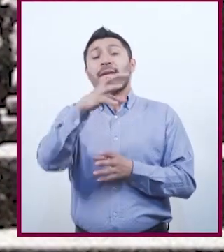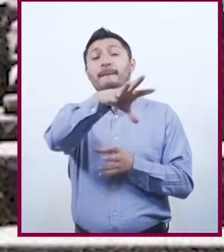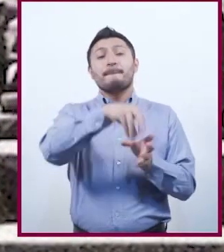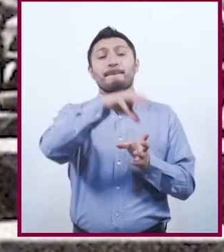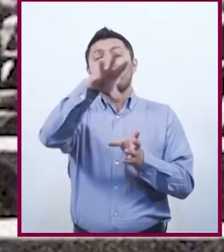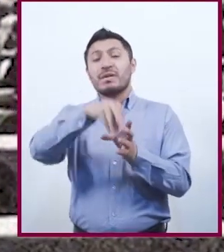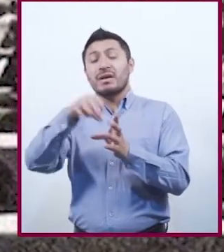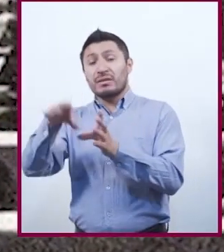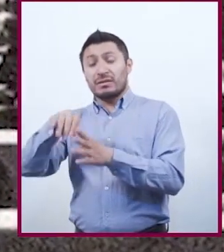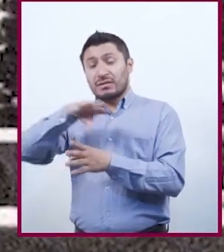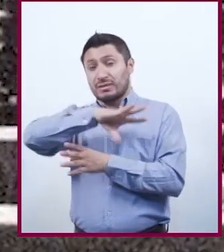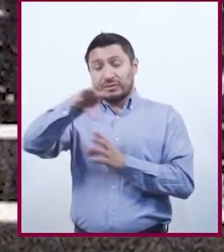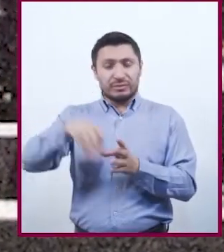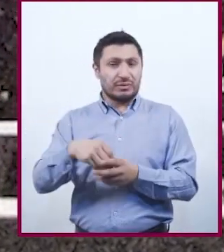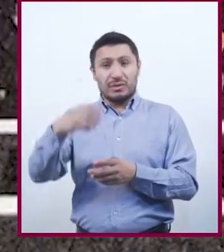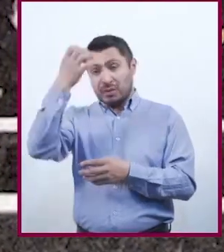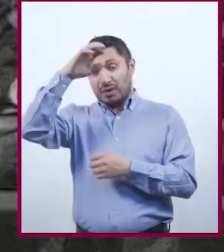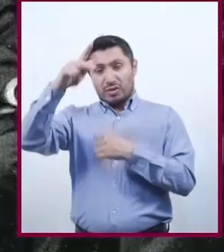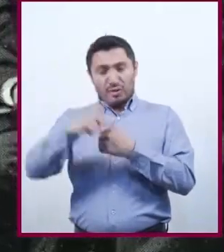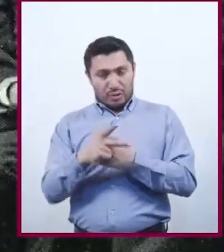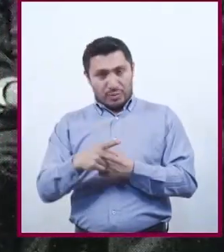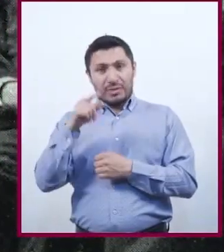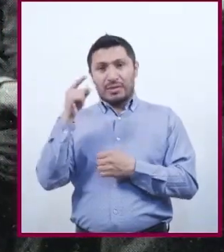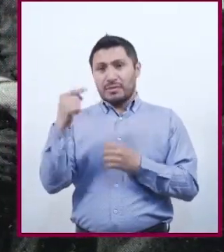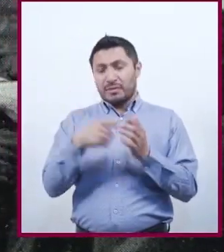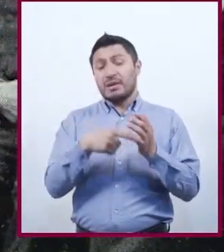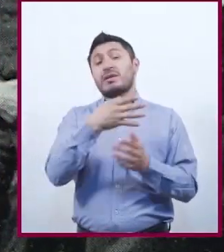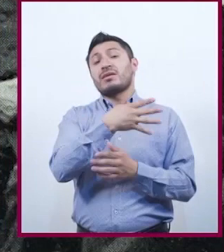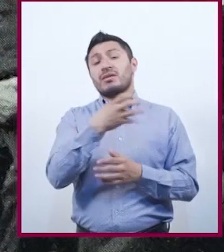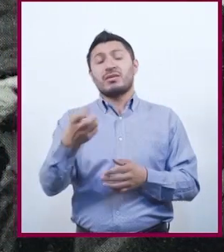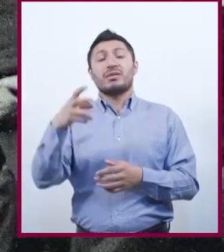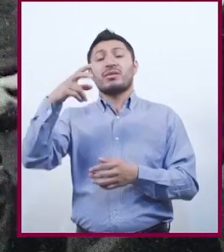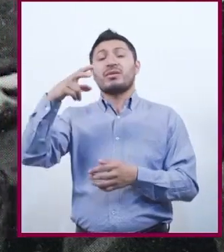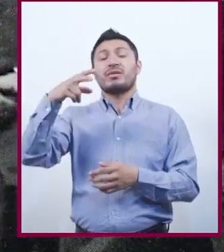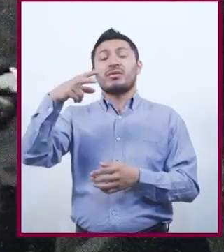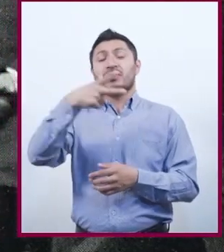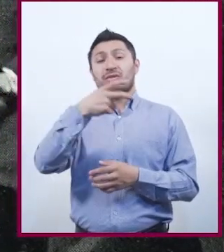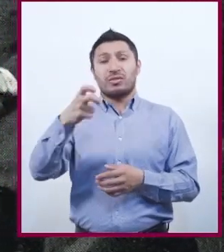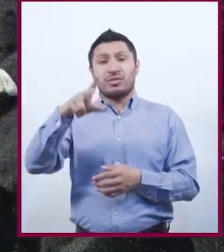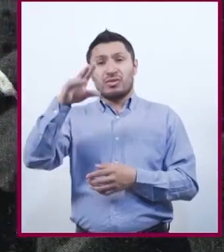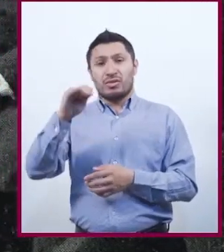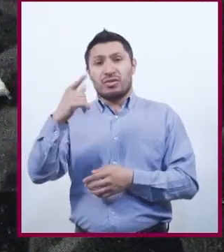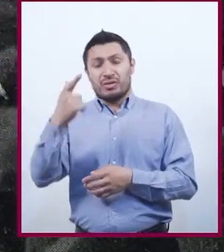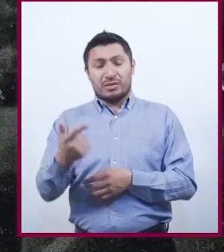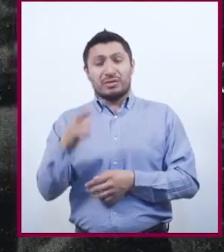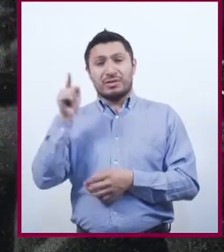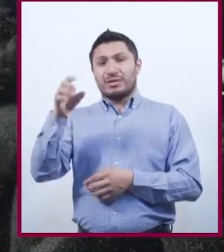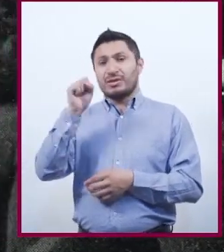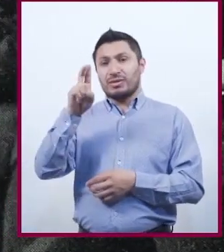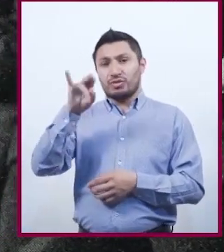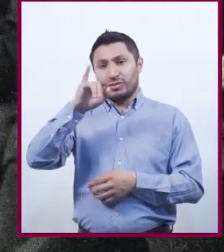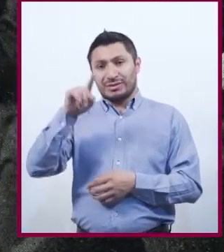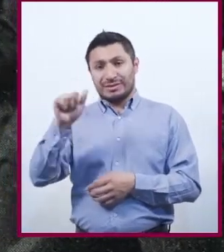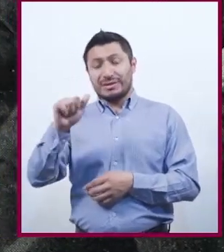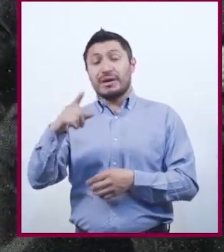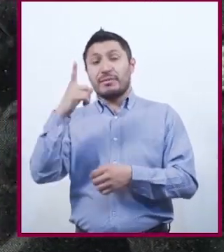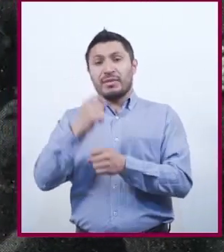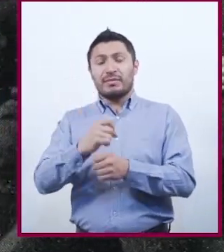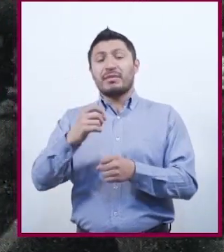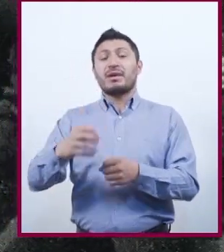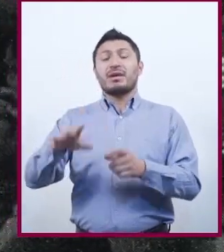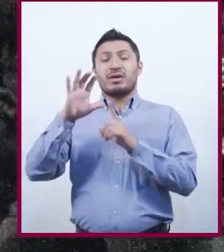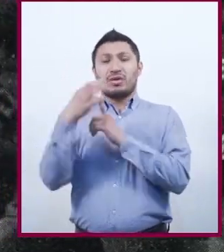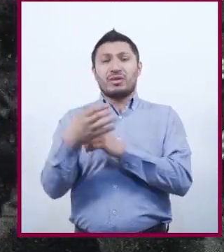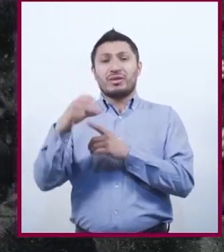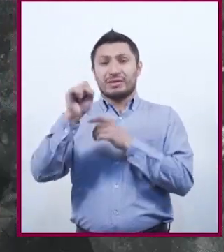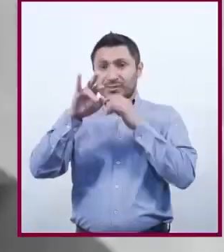judíos dispersos por toda Europa. Así, en 1897, en Basilea, Suiza, se celebró el primer